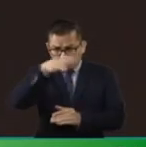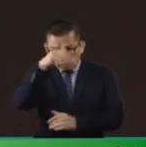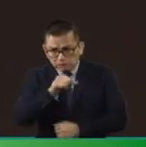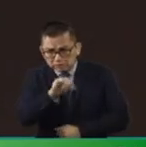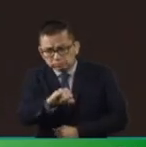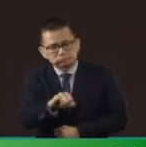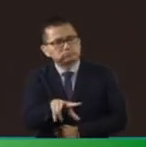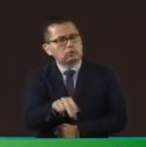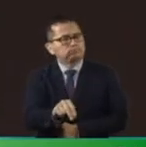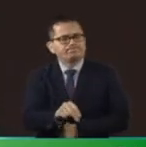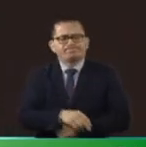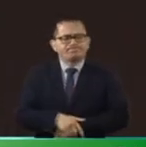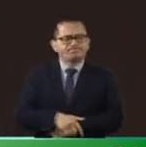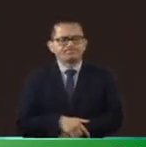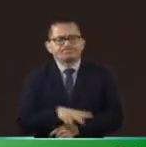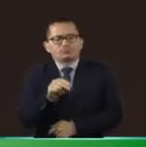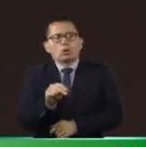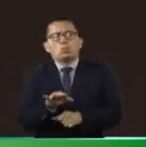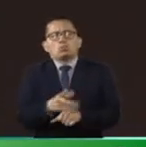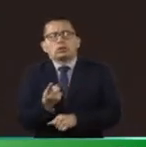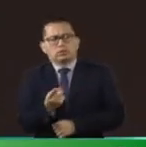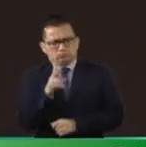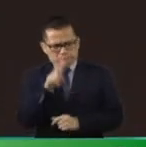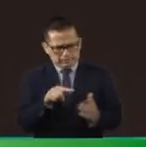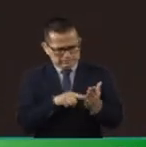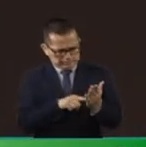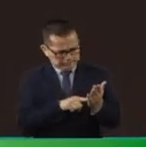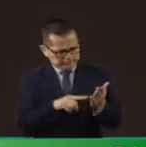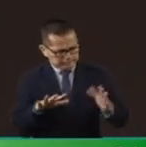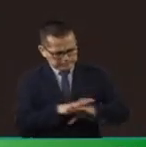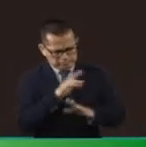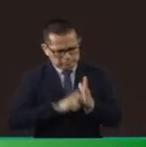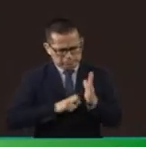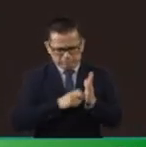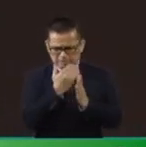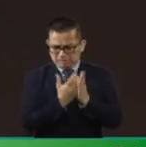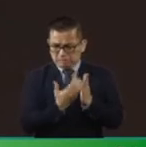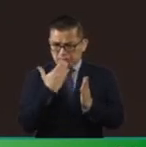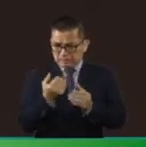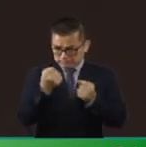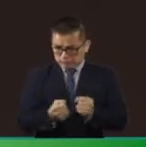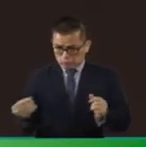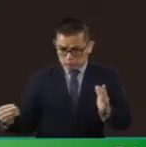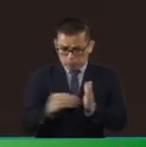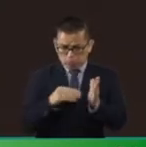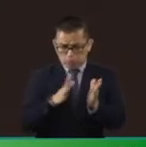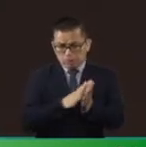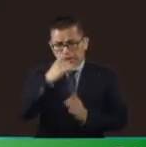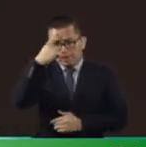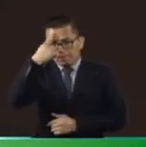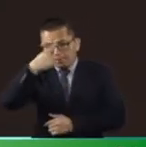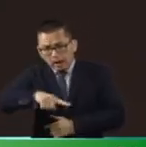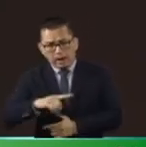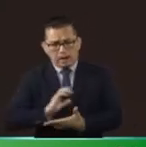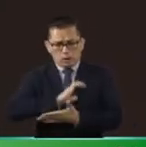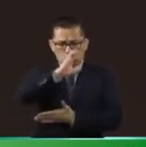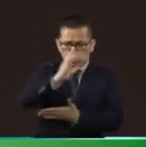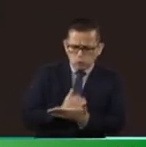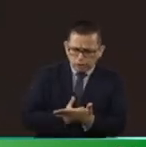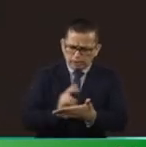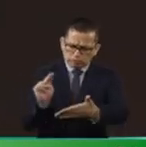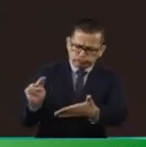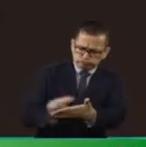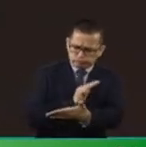certeza en la reforma que precisamente elimina la posibilidad de celebrar contratos en la transmisión y la disposición